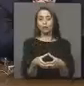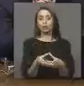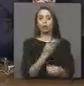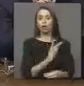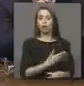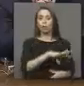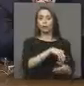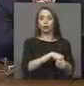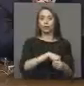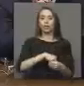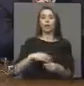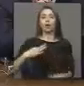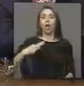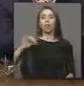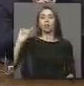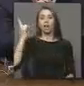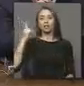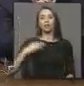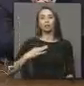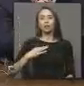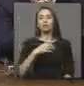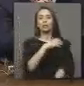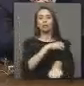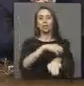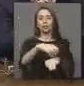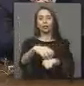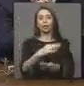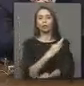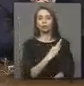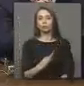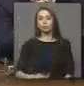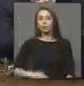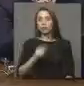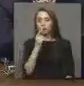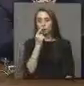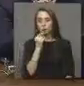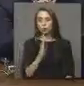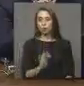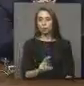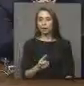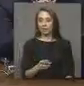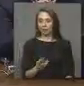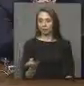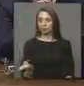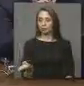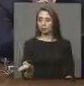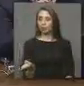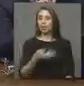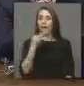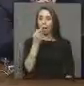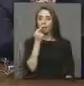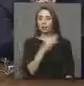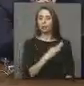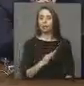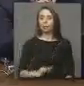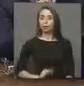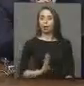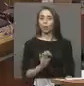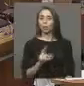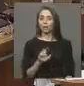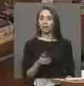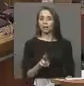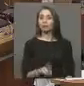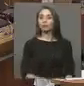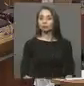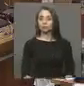Gobierno Interior, Nacionalidad, Ciudadanía, Regionalización, el diputado señor Bernardo Berger. Tiene la palabra el diputado señor Berger.